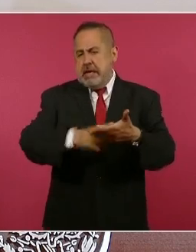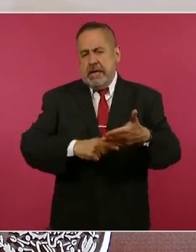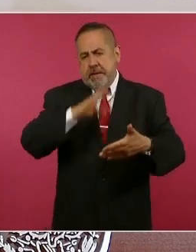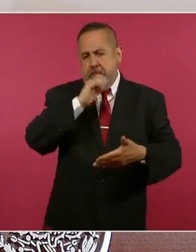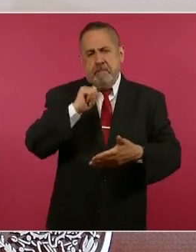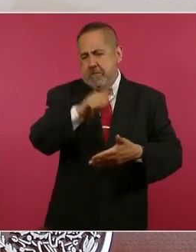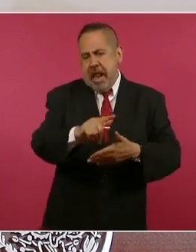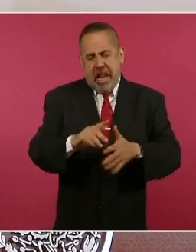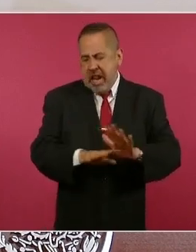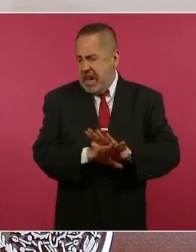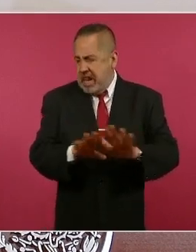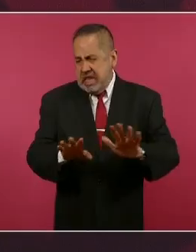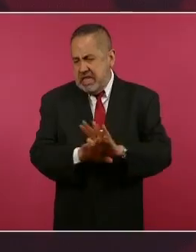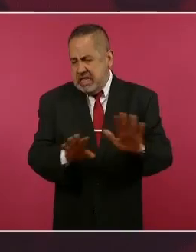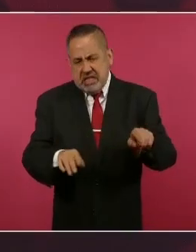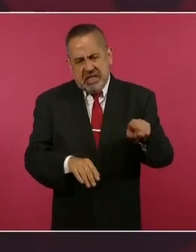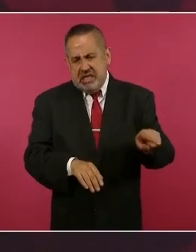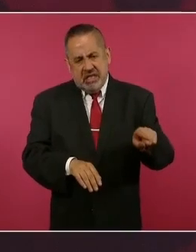porque la verdad